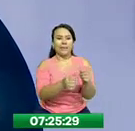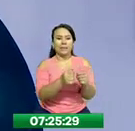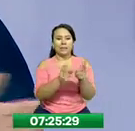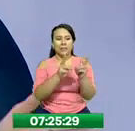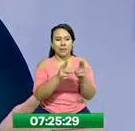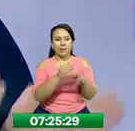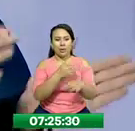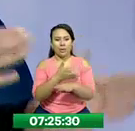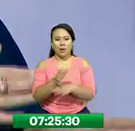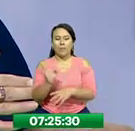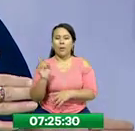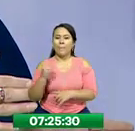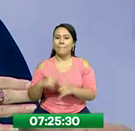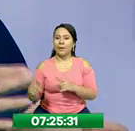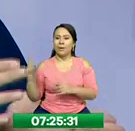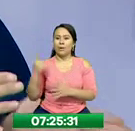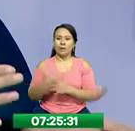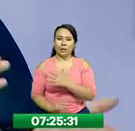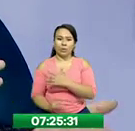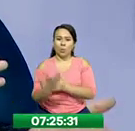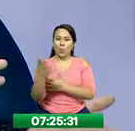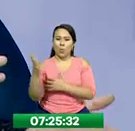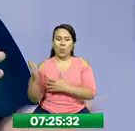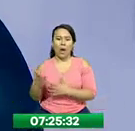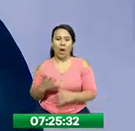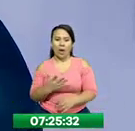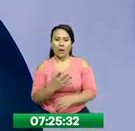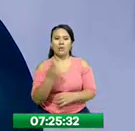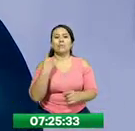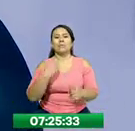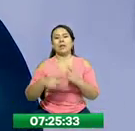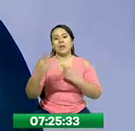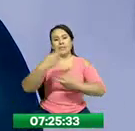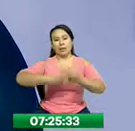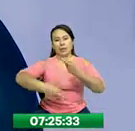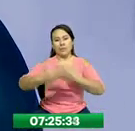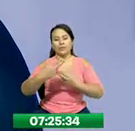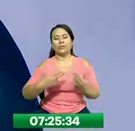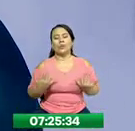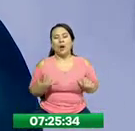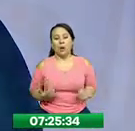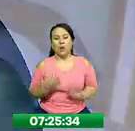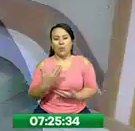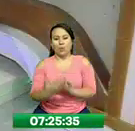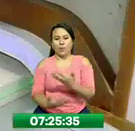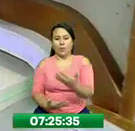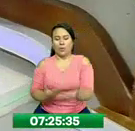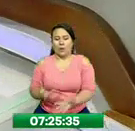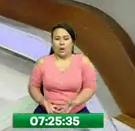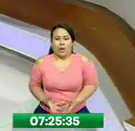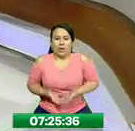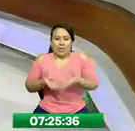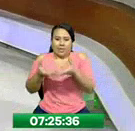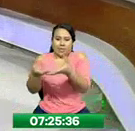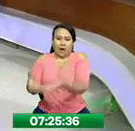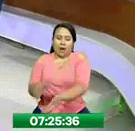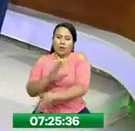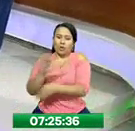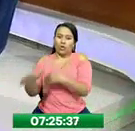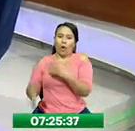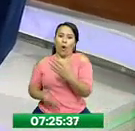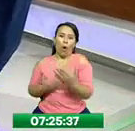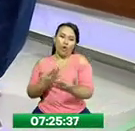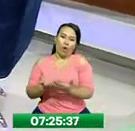tiempo sin tener estos dos parámetros. Es decir, como negocio andando. Ahora, ¿sería una concesión total o